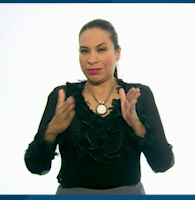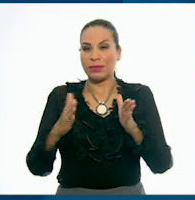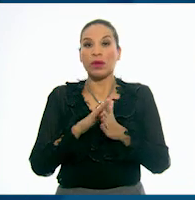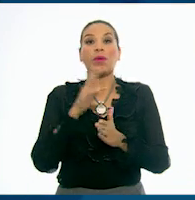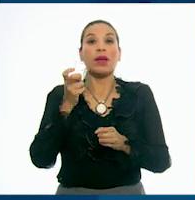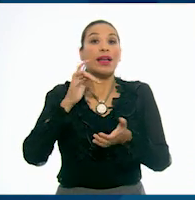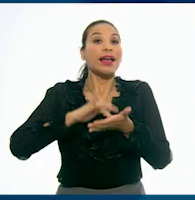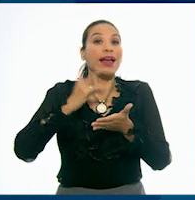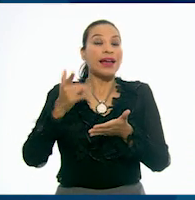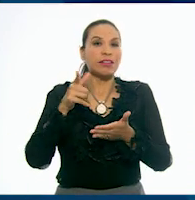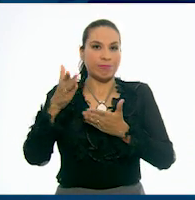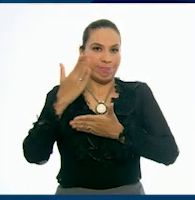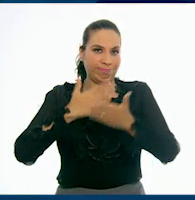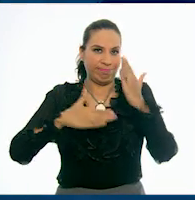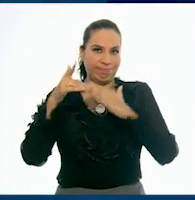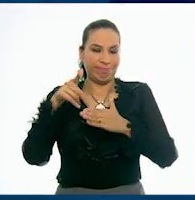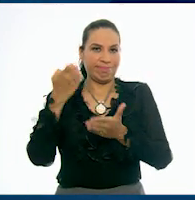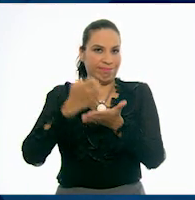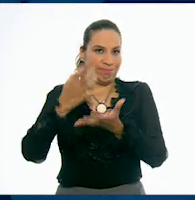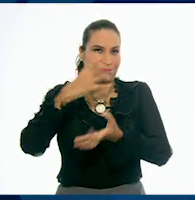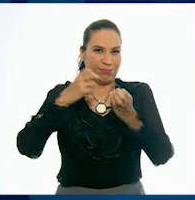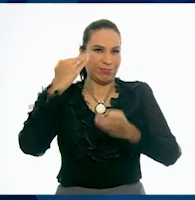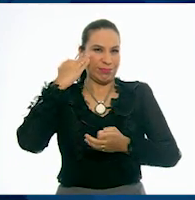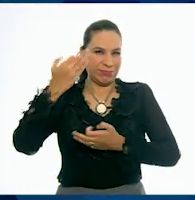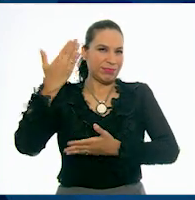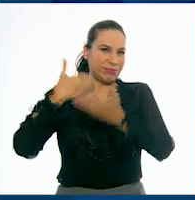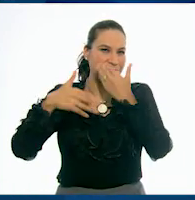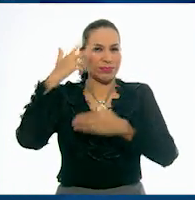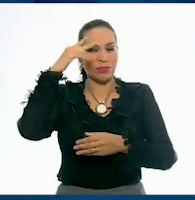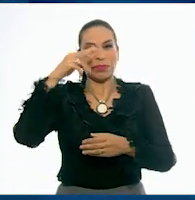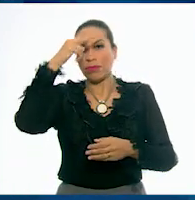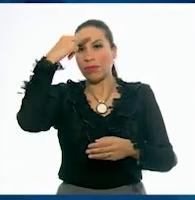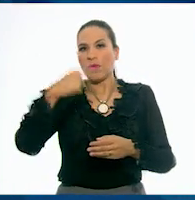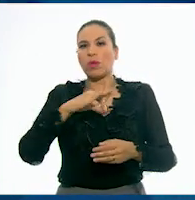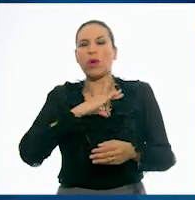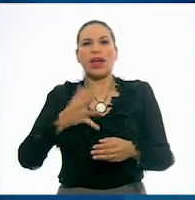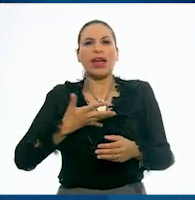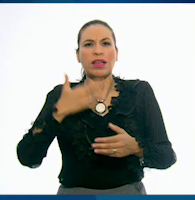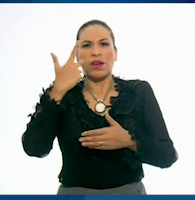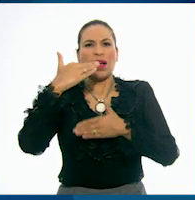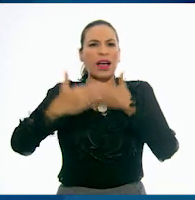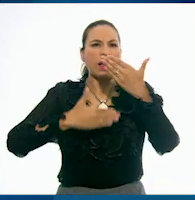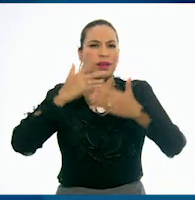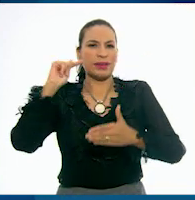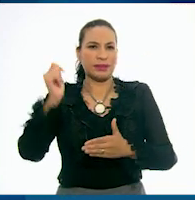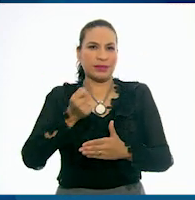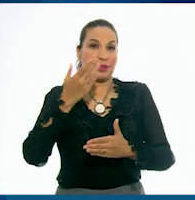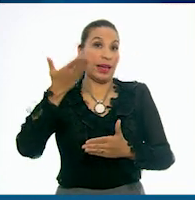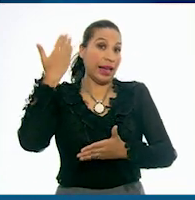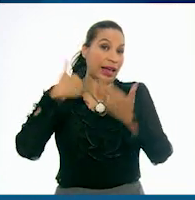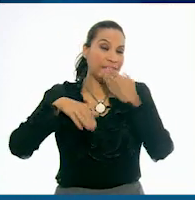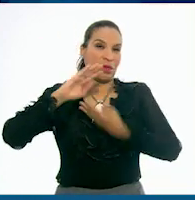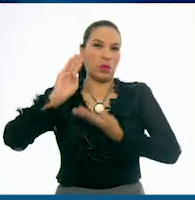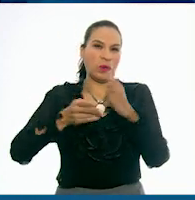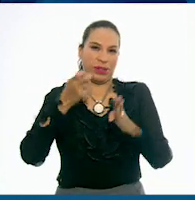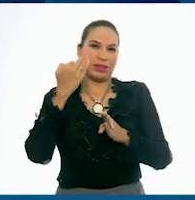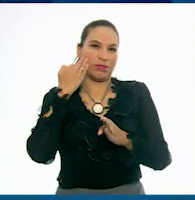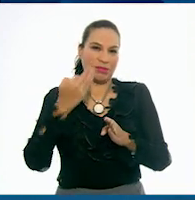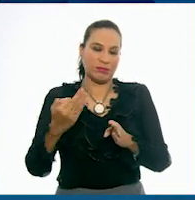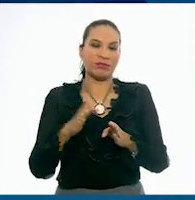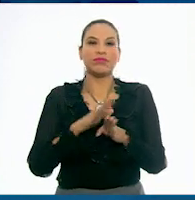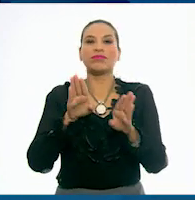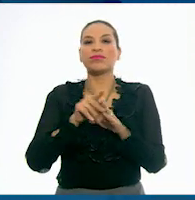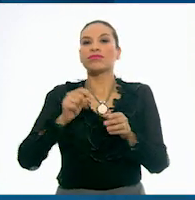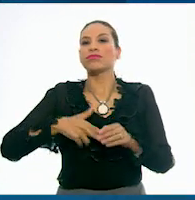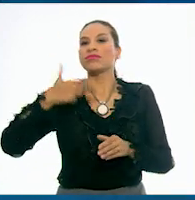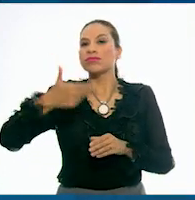Además, gracias a la prosperidad económica de aquella etapa, México pudo gozar de los avances tecnológicos que hubo en el mundo en aquellos tiempos, como